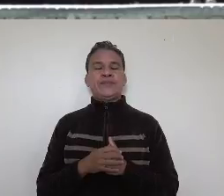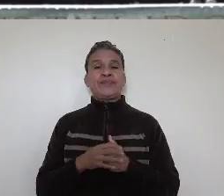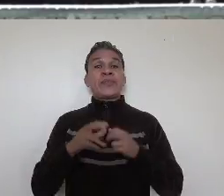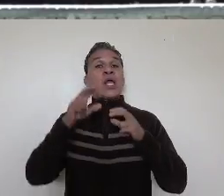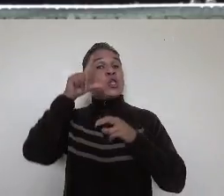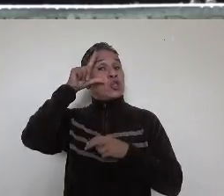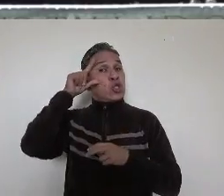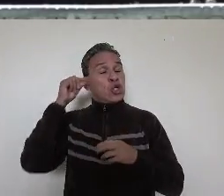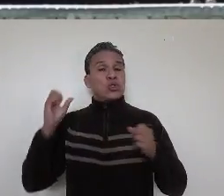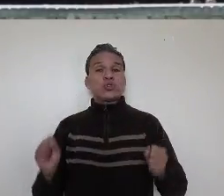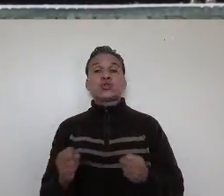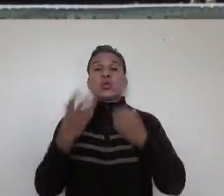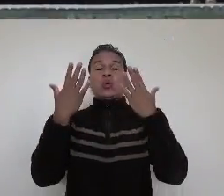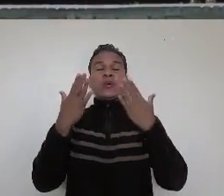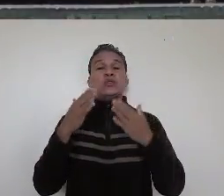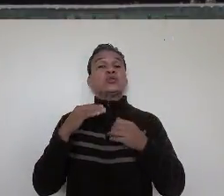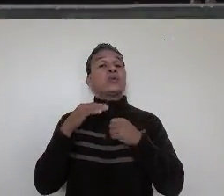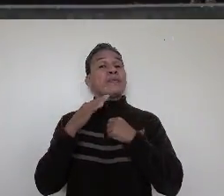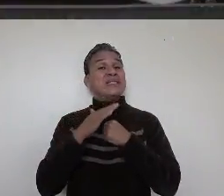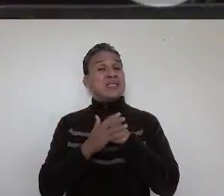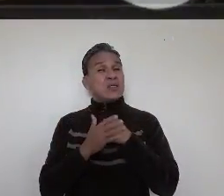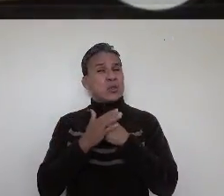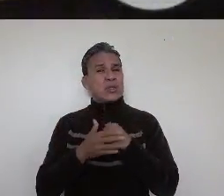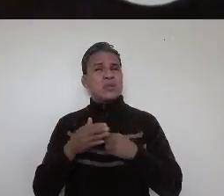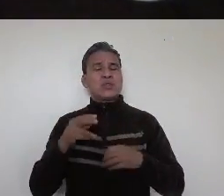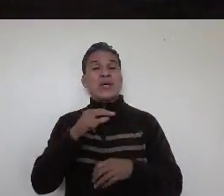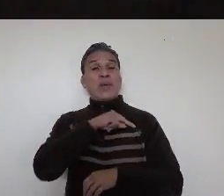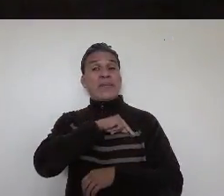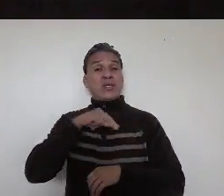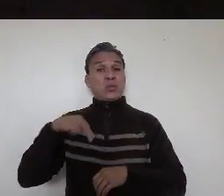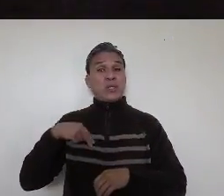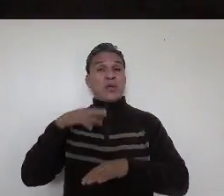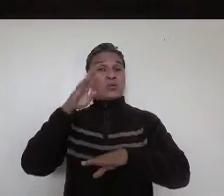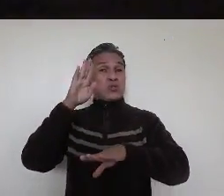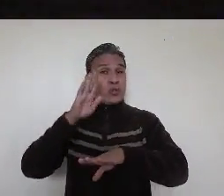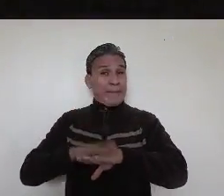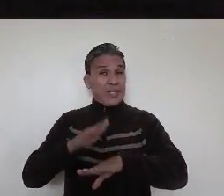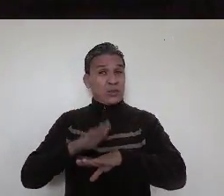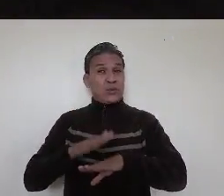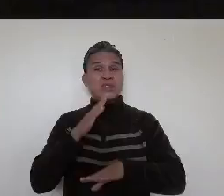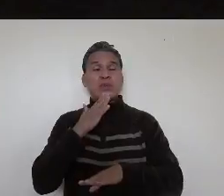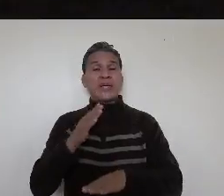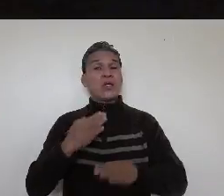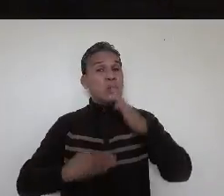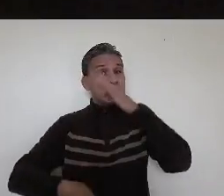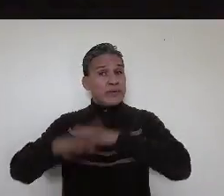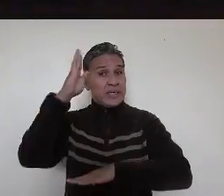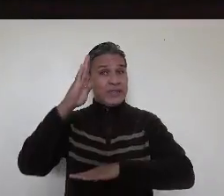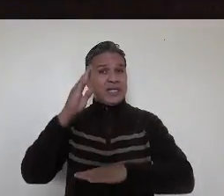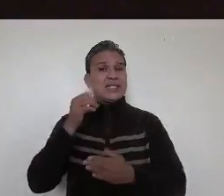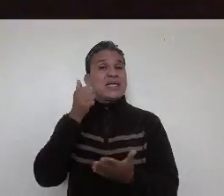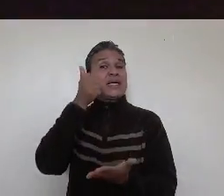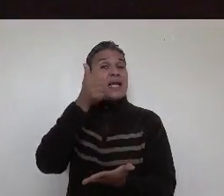Dios Todopoderoso, tenga misericordia de nosotros, perdone nuestros pecados y nos lleve a la vida